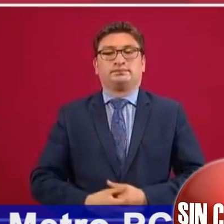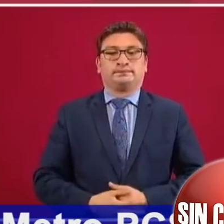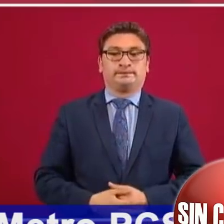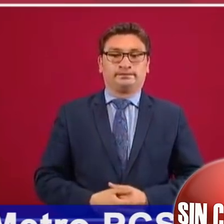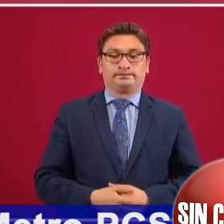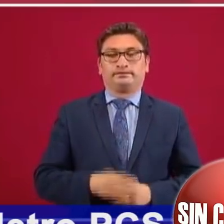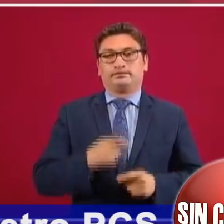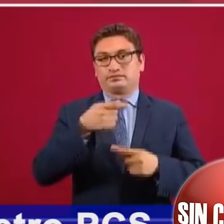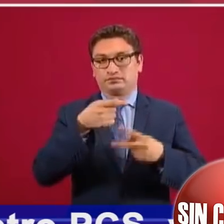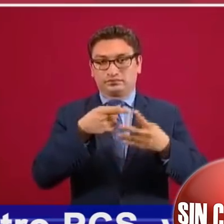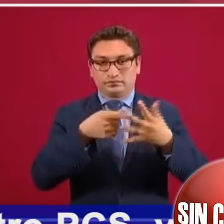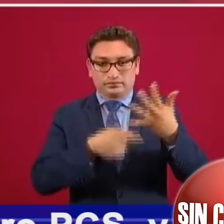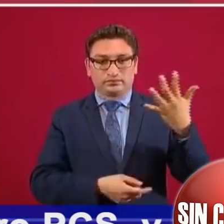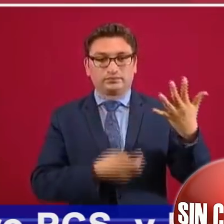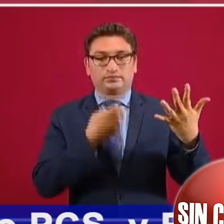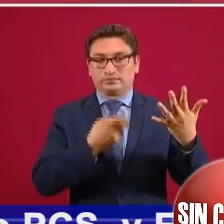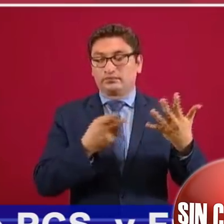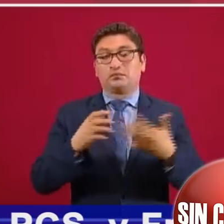Esas eran las cartas de intención.